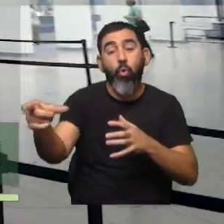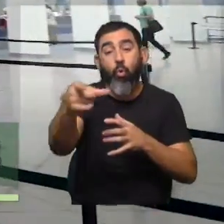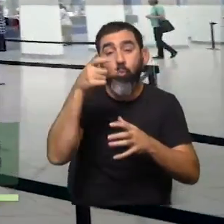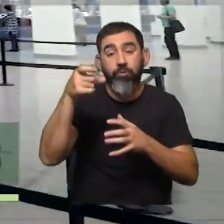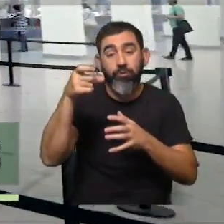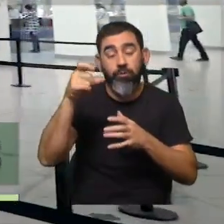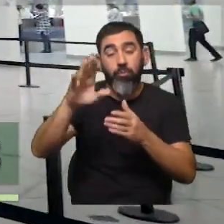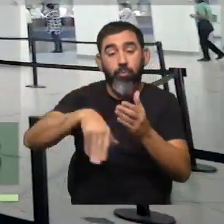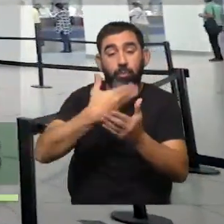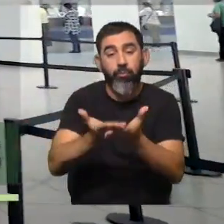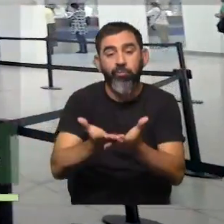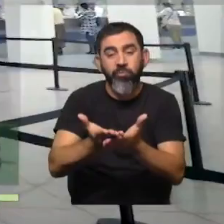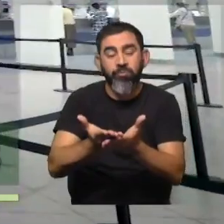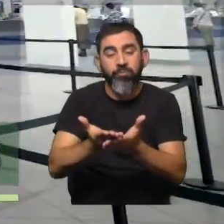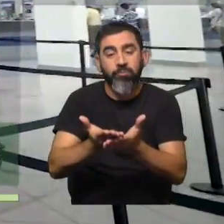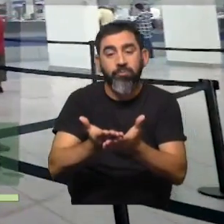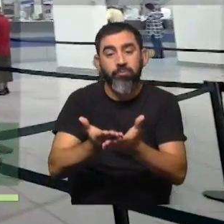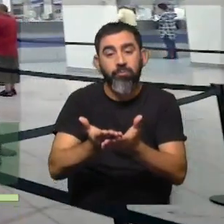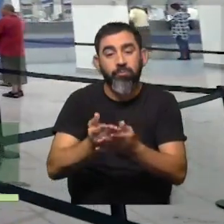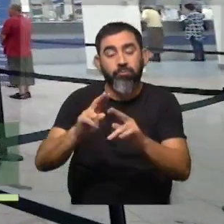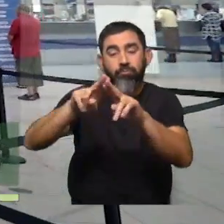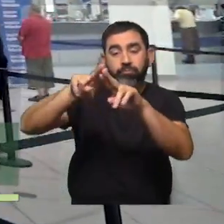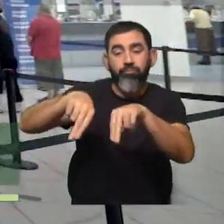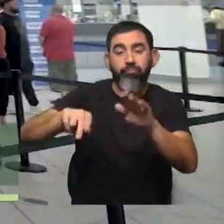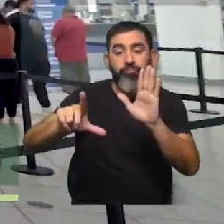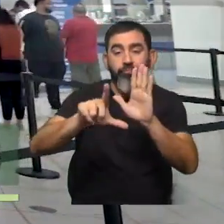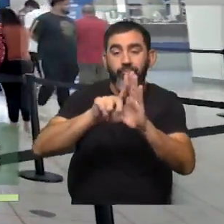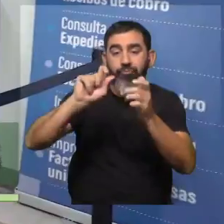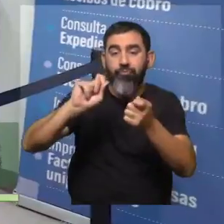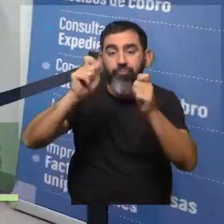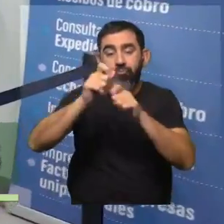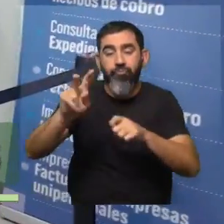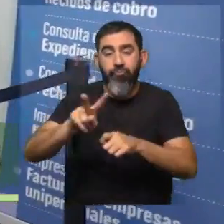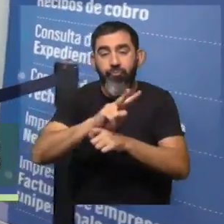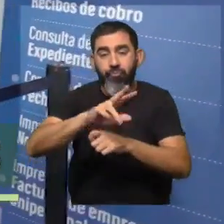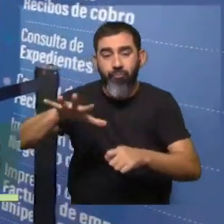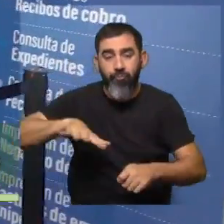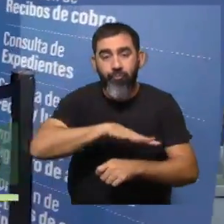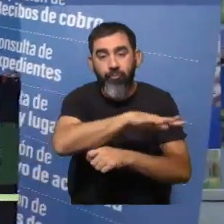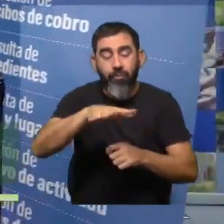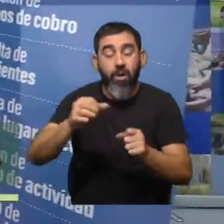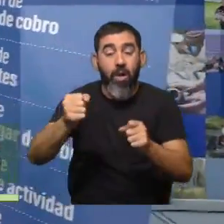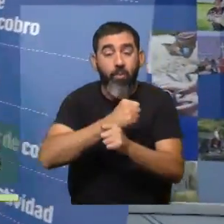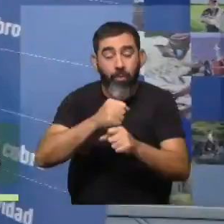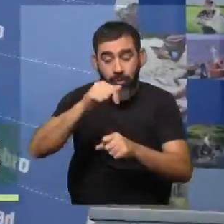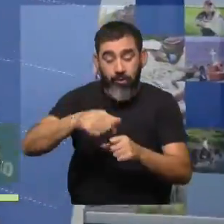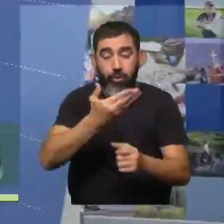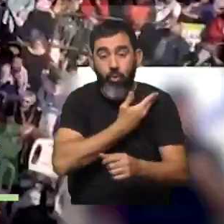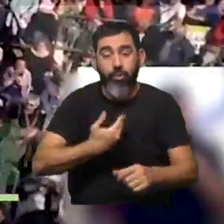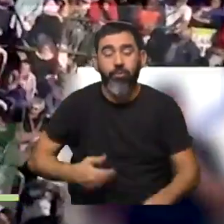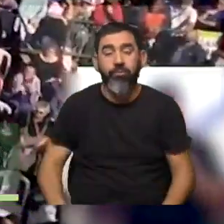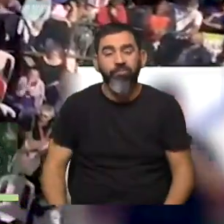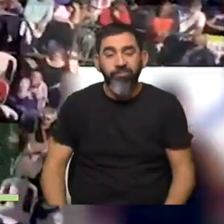en tanto propone impulsar una propuesta que deje sin efecto la ley de reforma de la seguridad social aprobada en este periodo